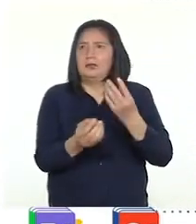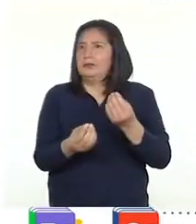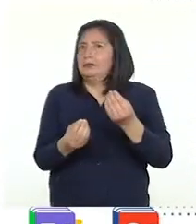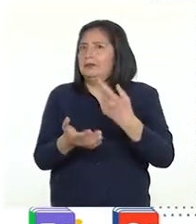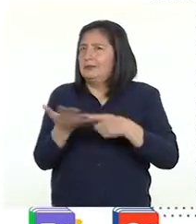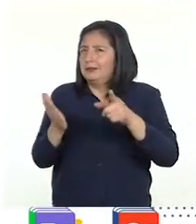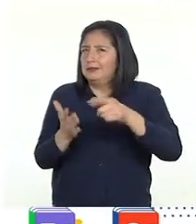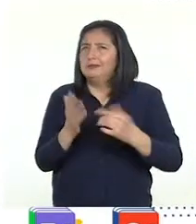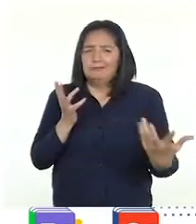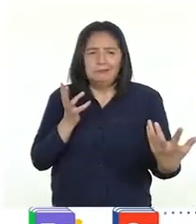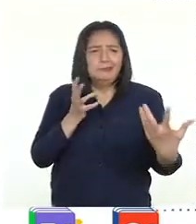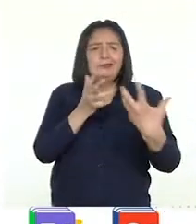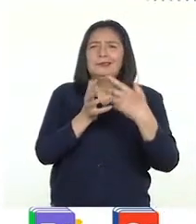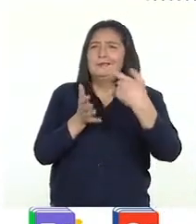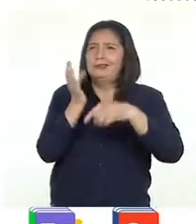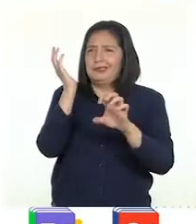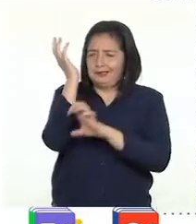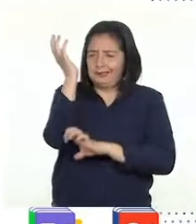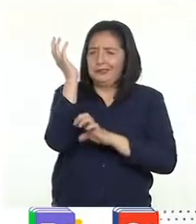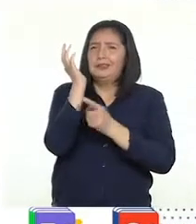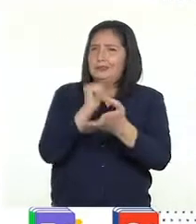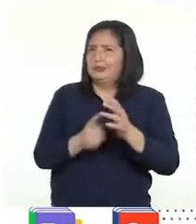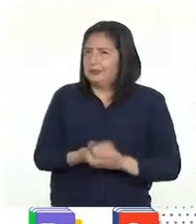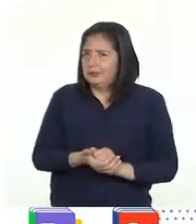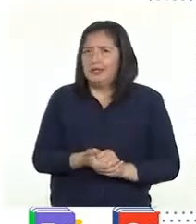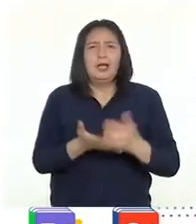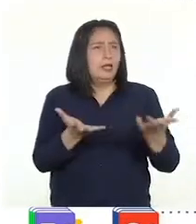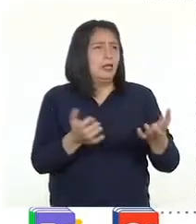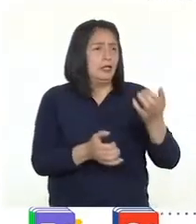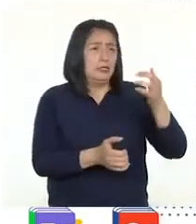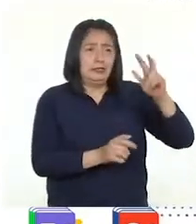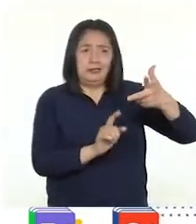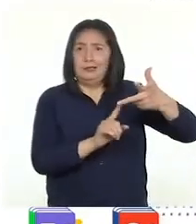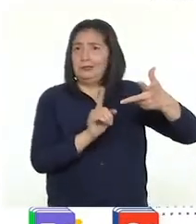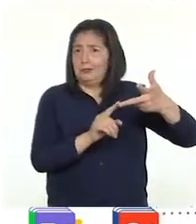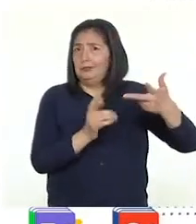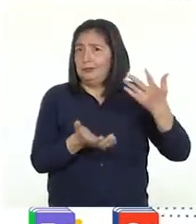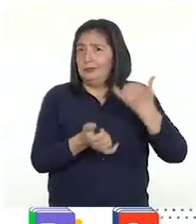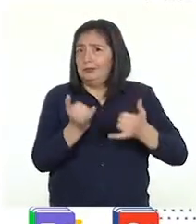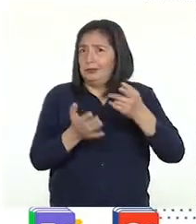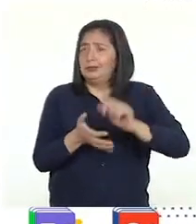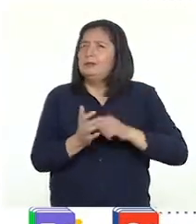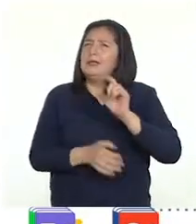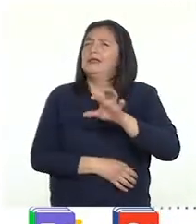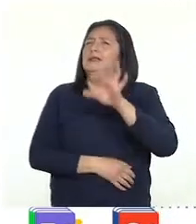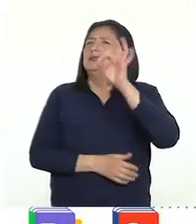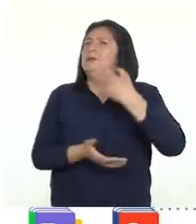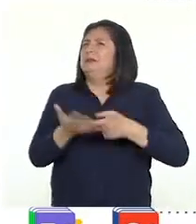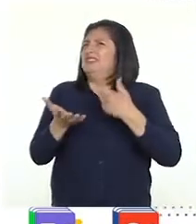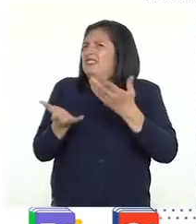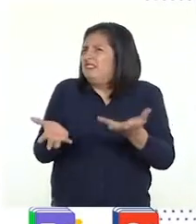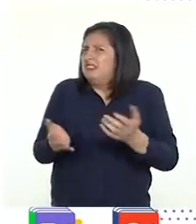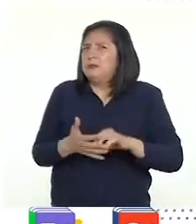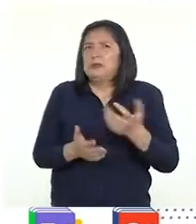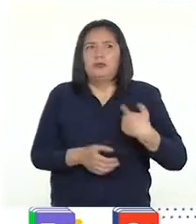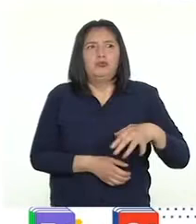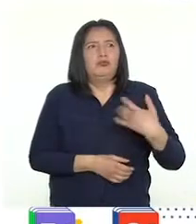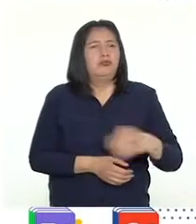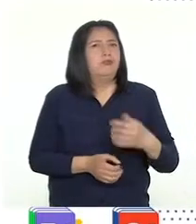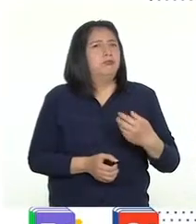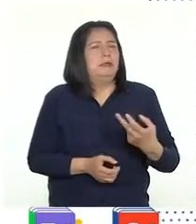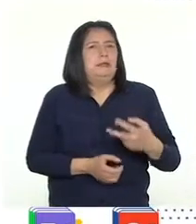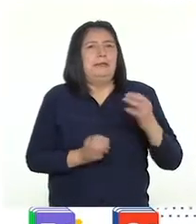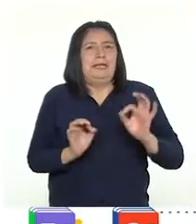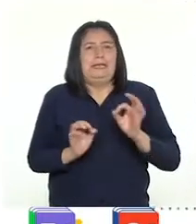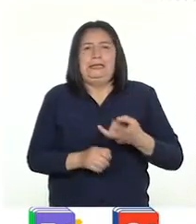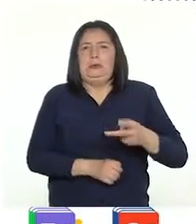de actividades relacionadas con estas estaciones. Y en la última actividad, identificamos qué factores pueden aumentar los riesgos